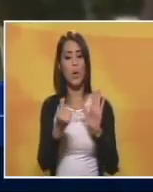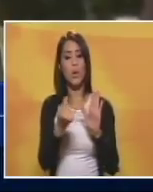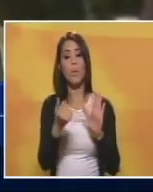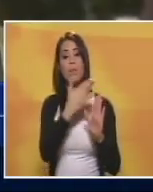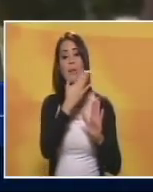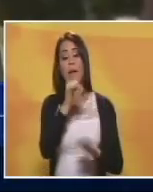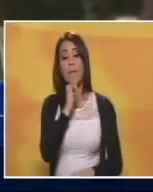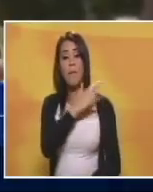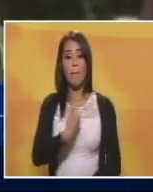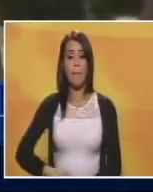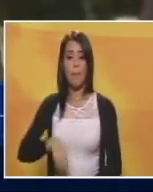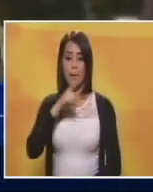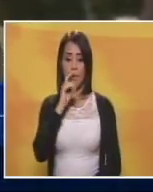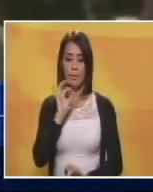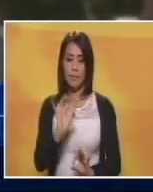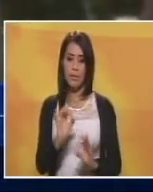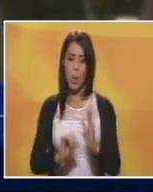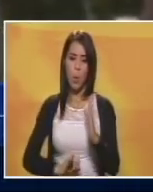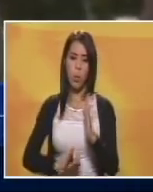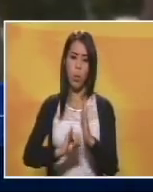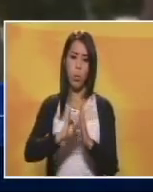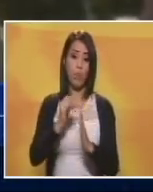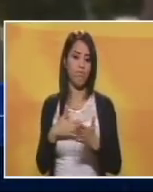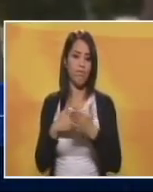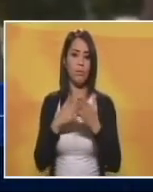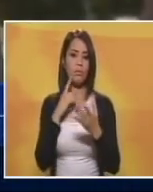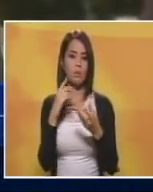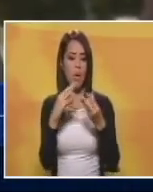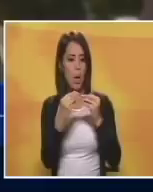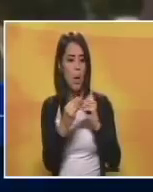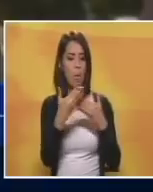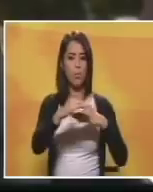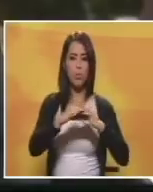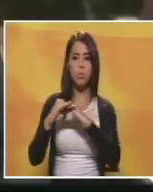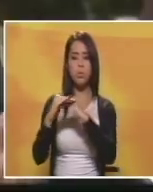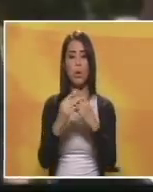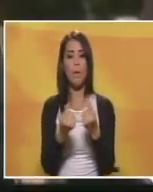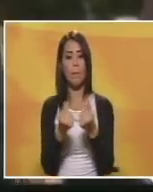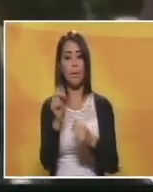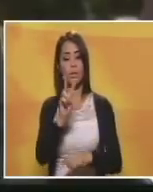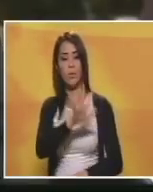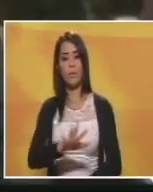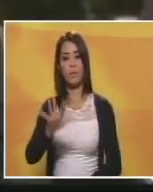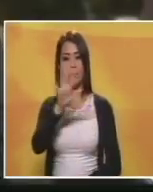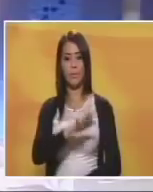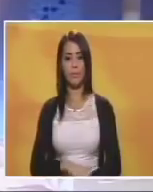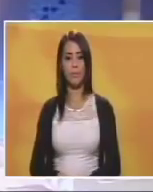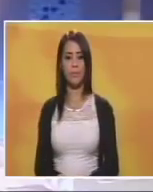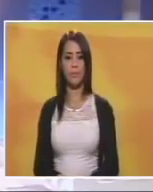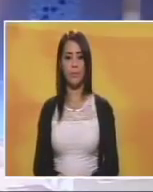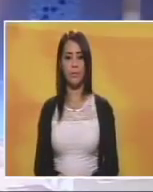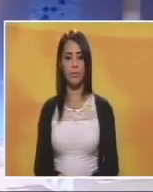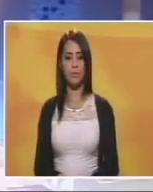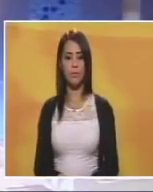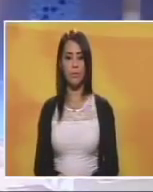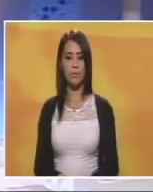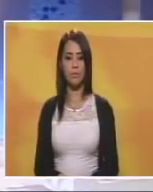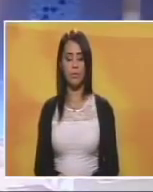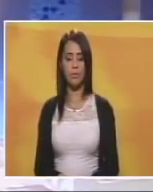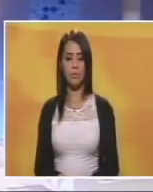jefe de Estado buscan evitar la inflación y ajustar los precios de comercialización en todo el territorio nacional.